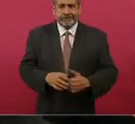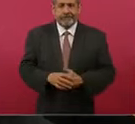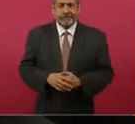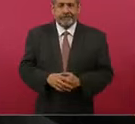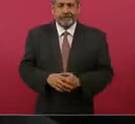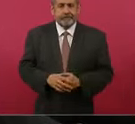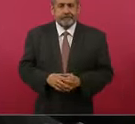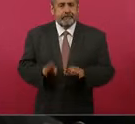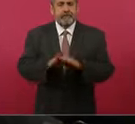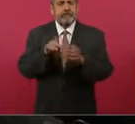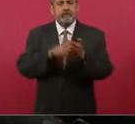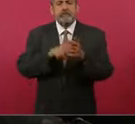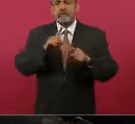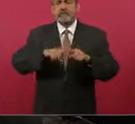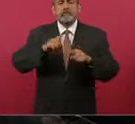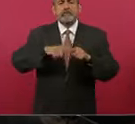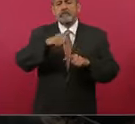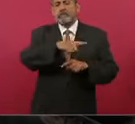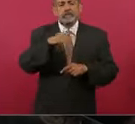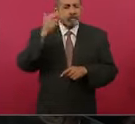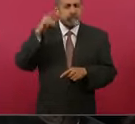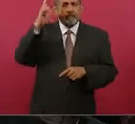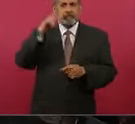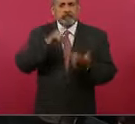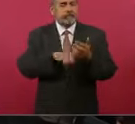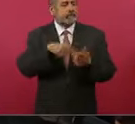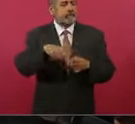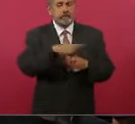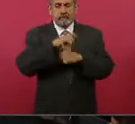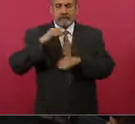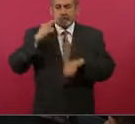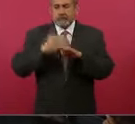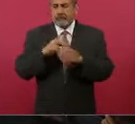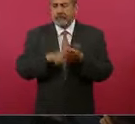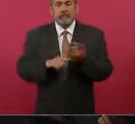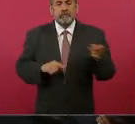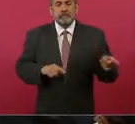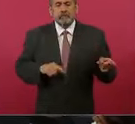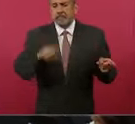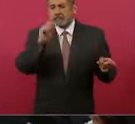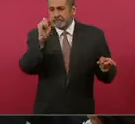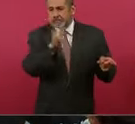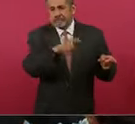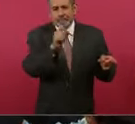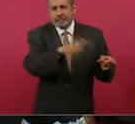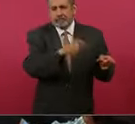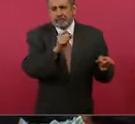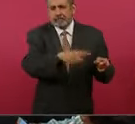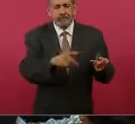Bueno, ¿y quiénes eran todos esos? Pues casi los mismos